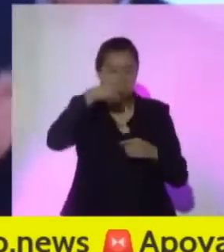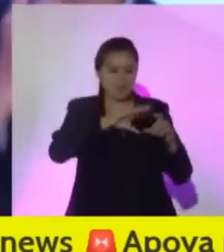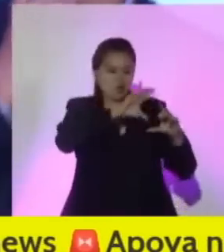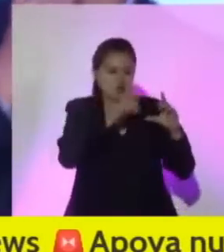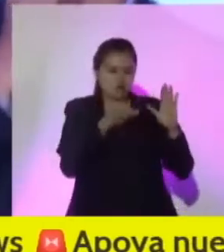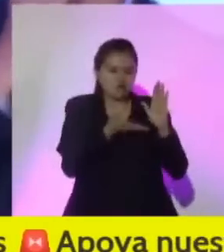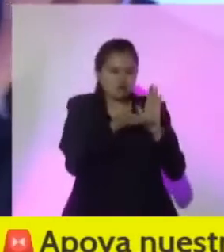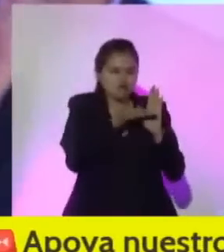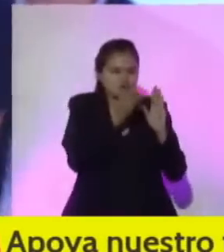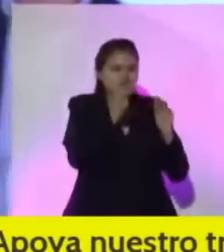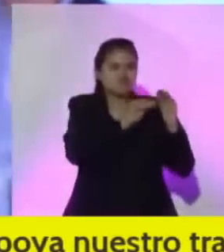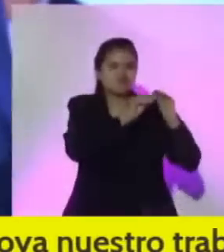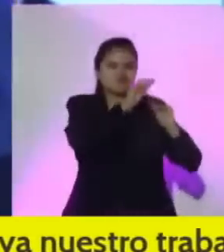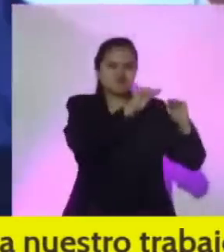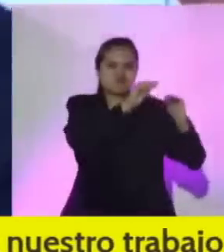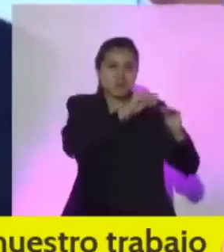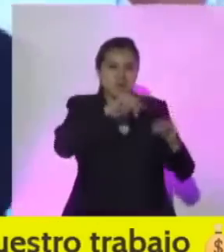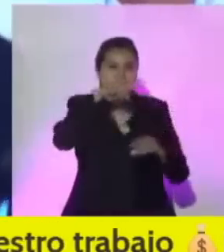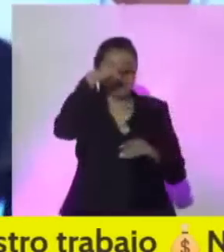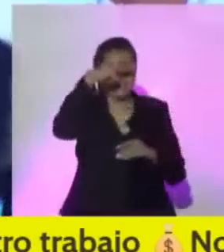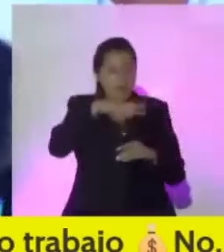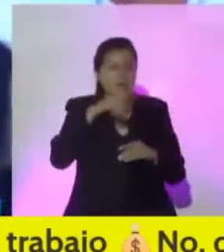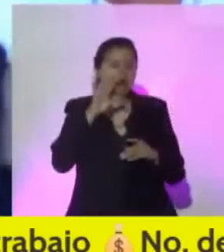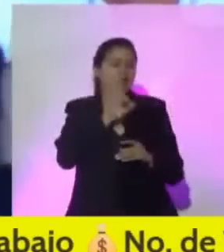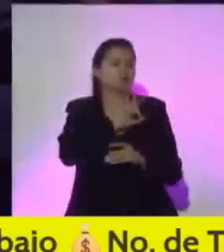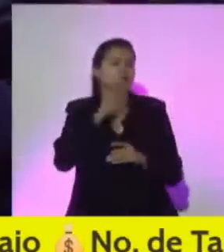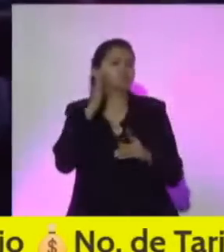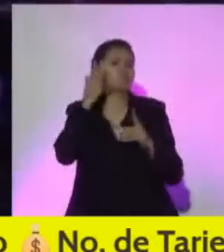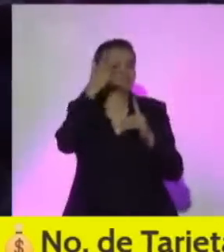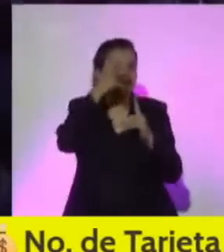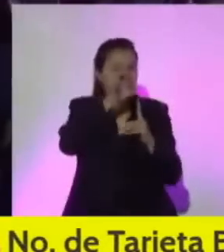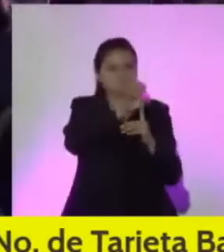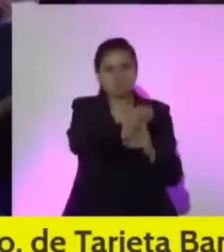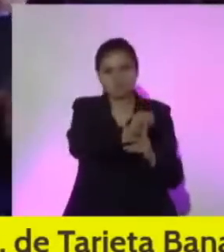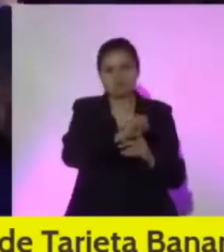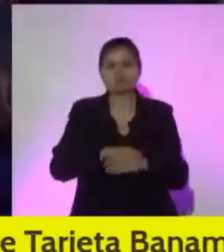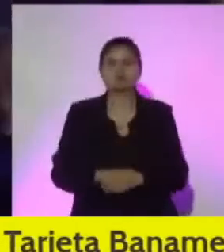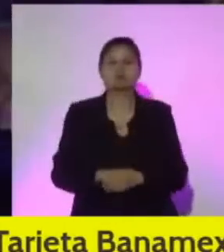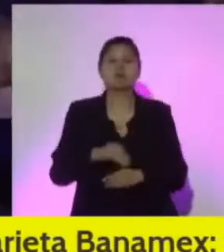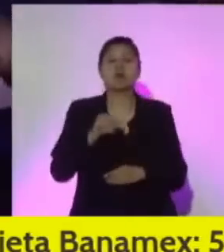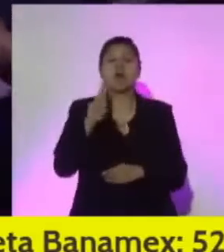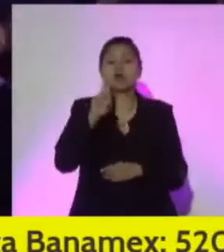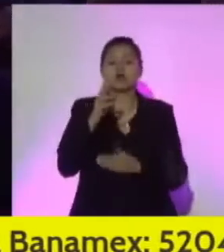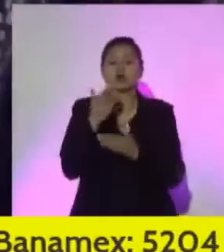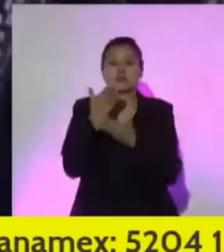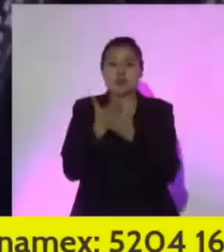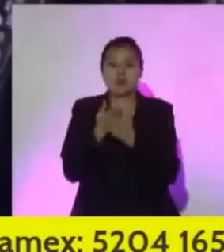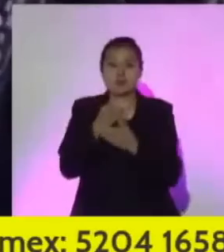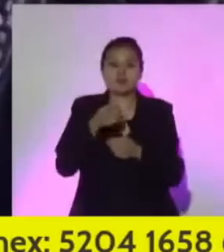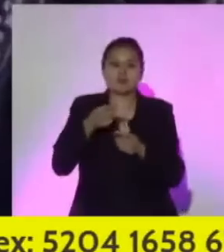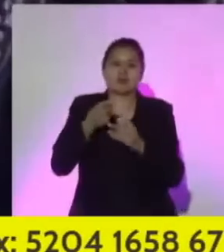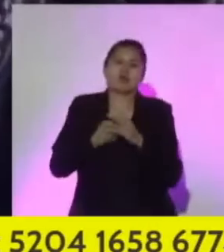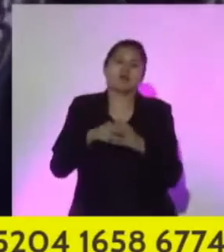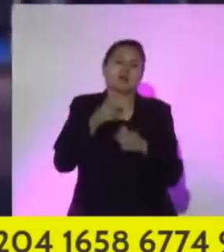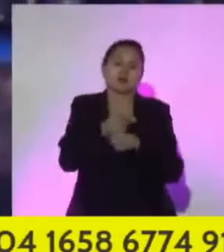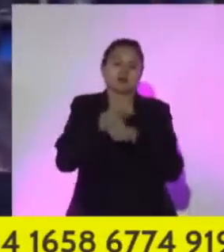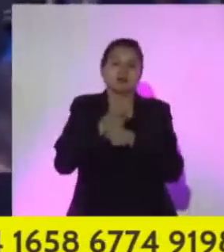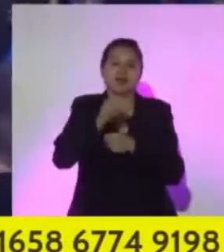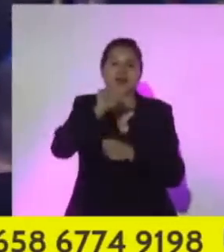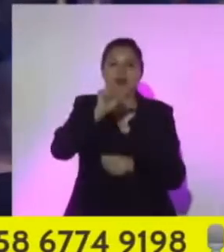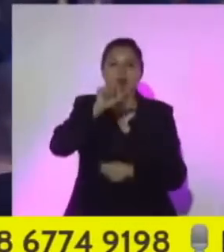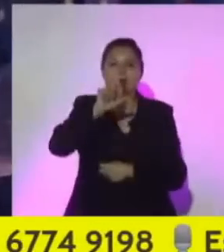posible y hoy le estamos pidiendo en este proceso de escucharnos ochil estamos invitando primero a Alejandro un